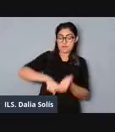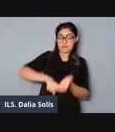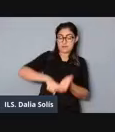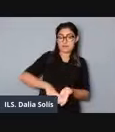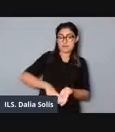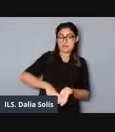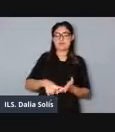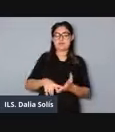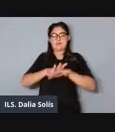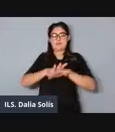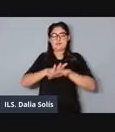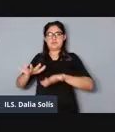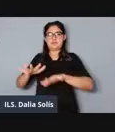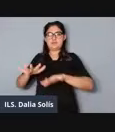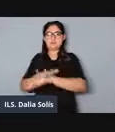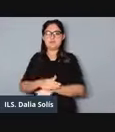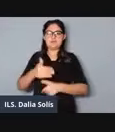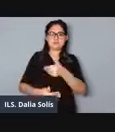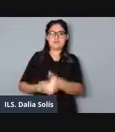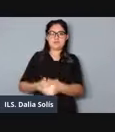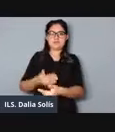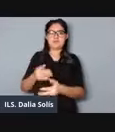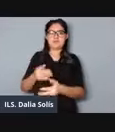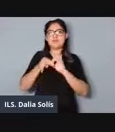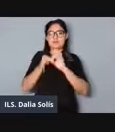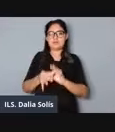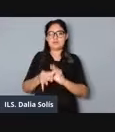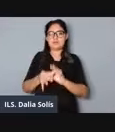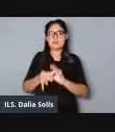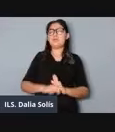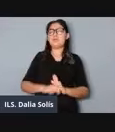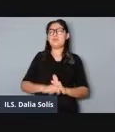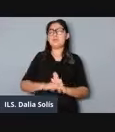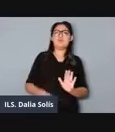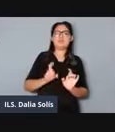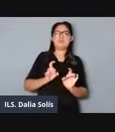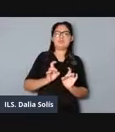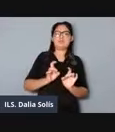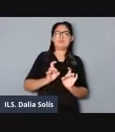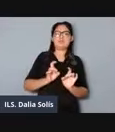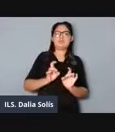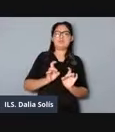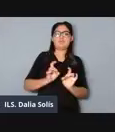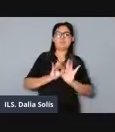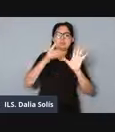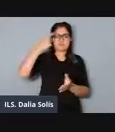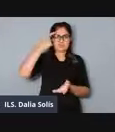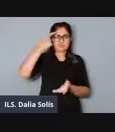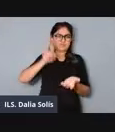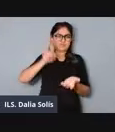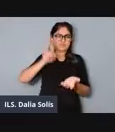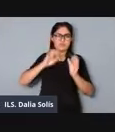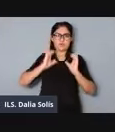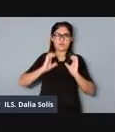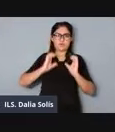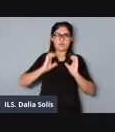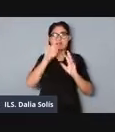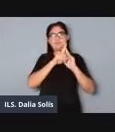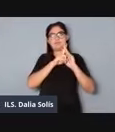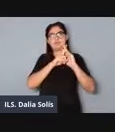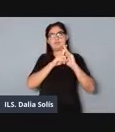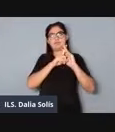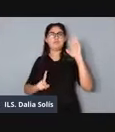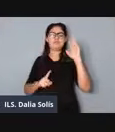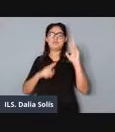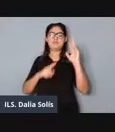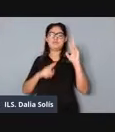situaciones disruptivas en nuestro organismo, disasociativas en nuestro organismo, que generan que se duerma poco y se coma poco, ¿no?